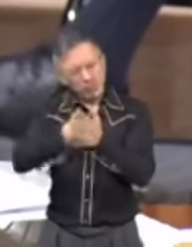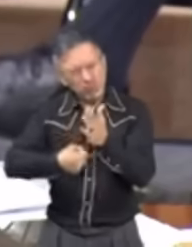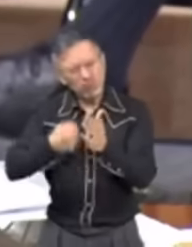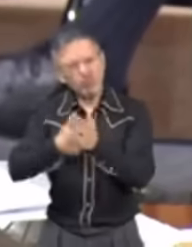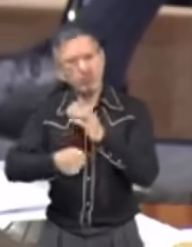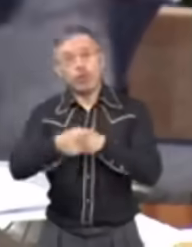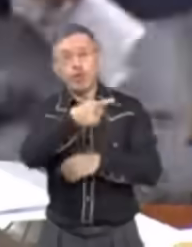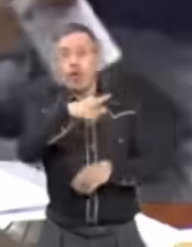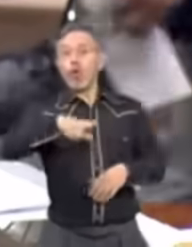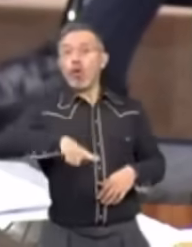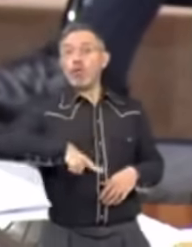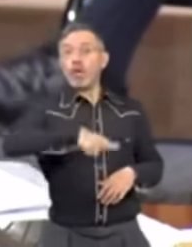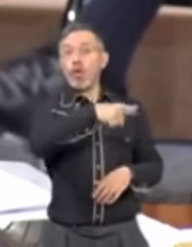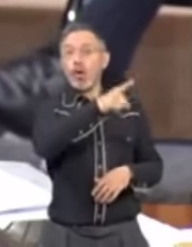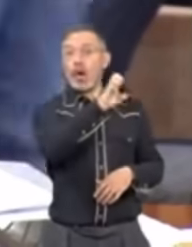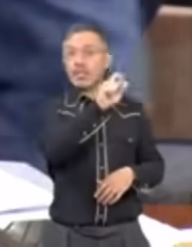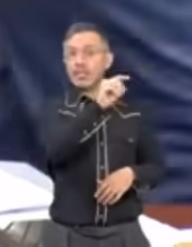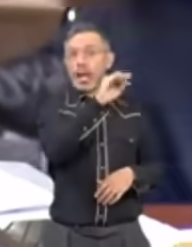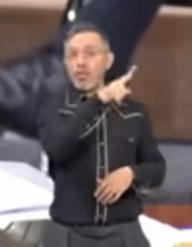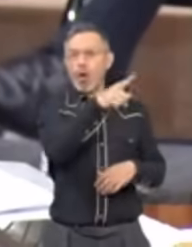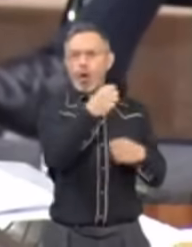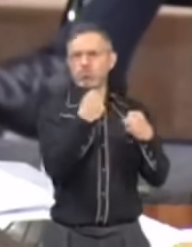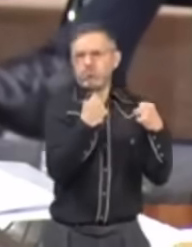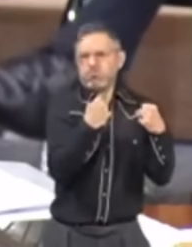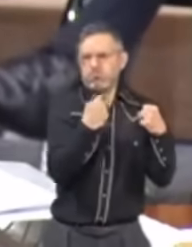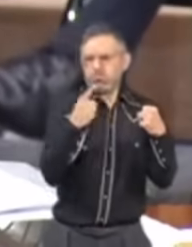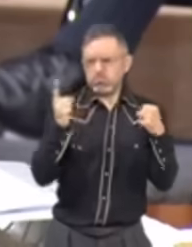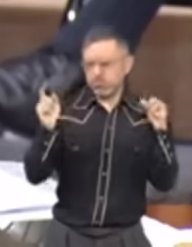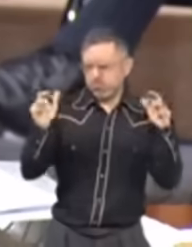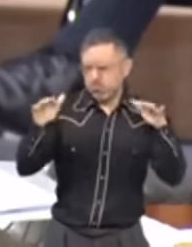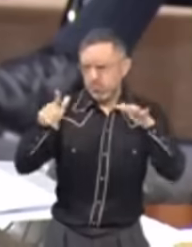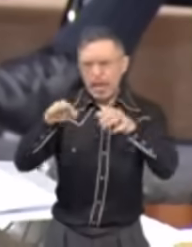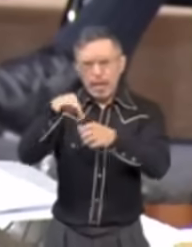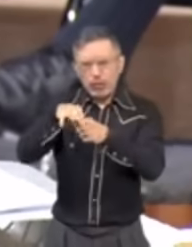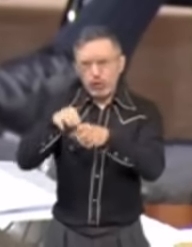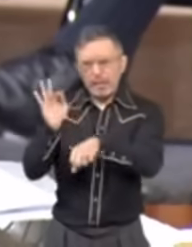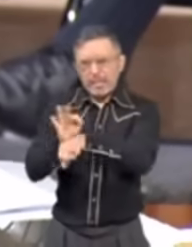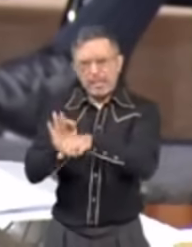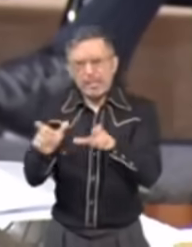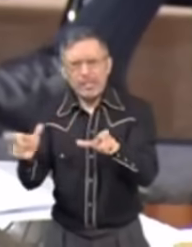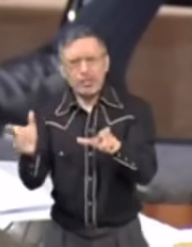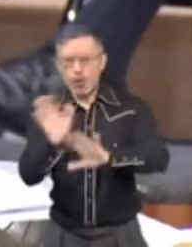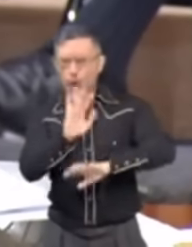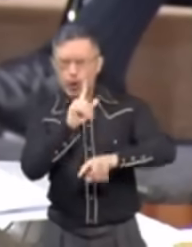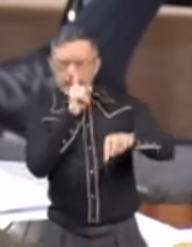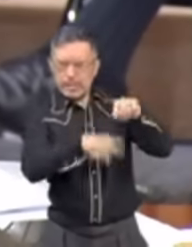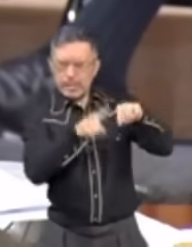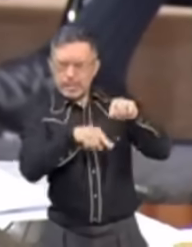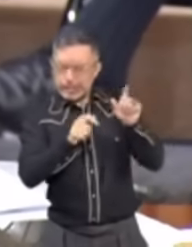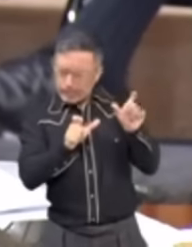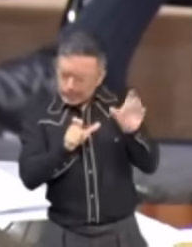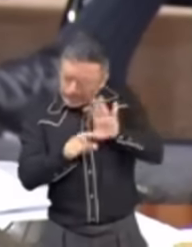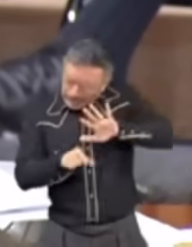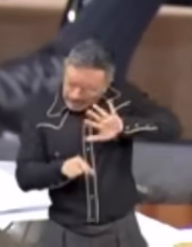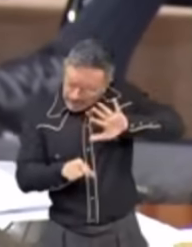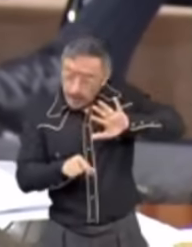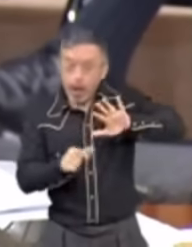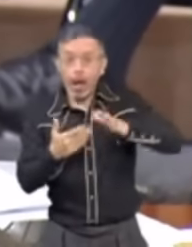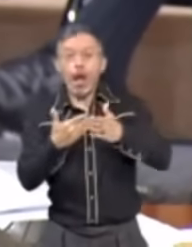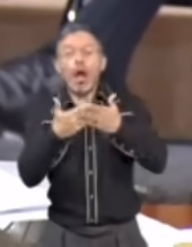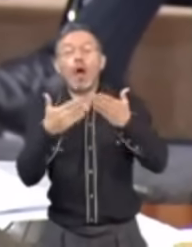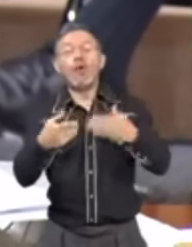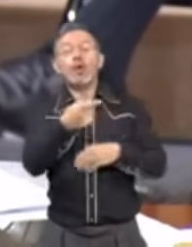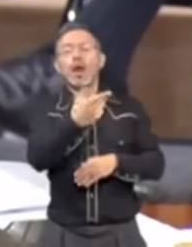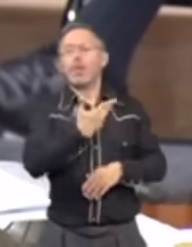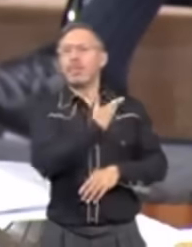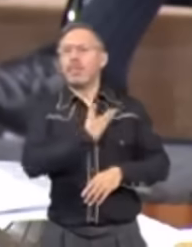usara en una elección, hoy se está usando con toda la fuerza del presidente de la República, Andrés